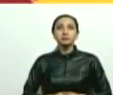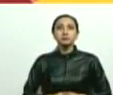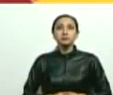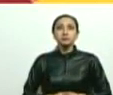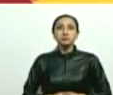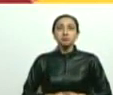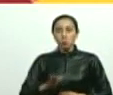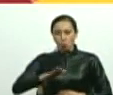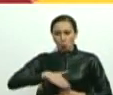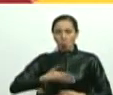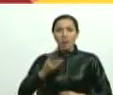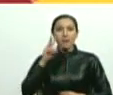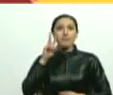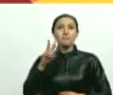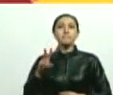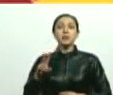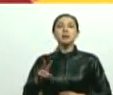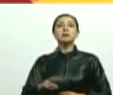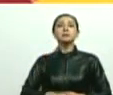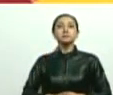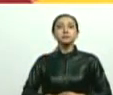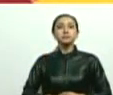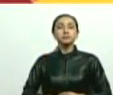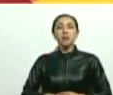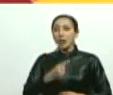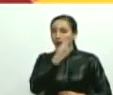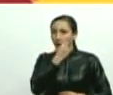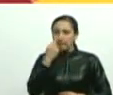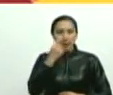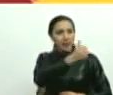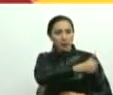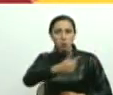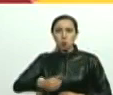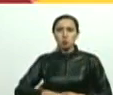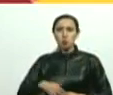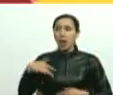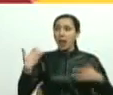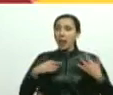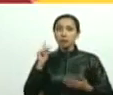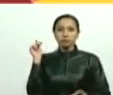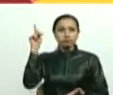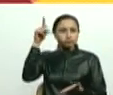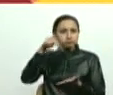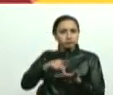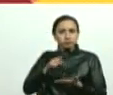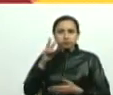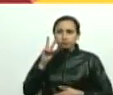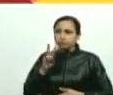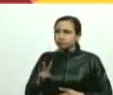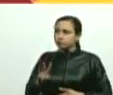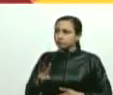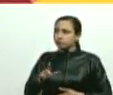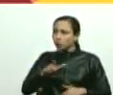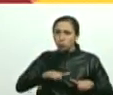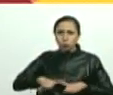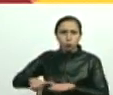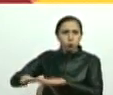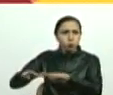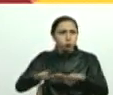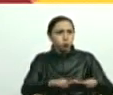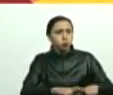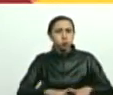poder ver la mirada de todos. Me alegra desde que entré a este salón monumental